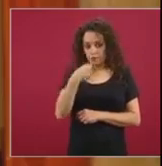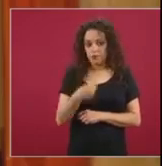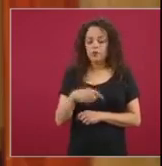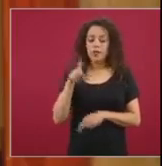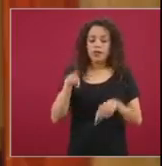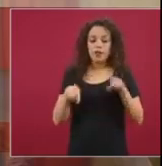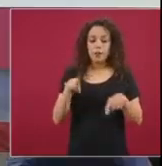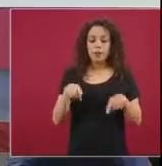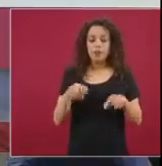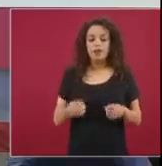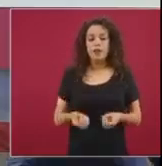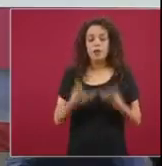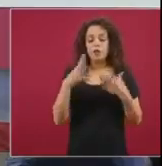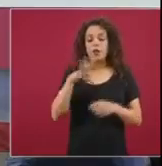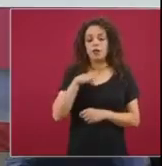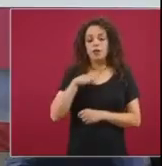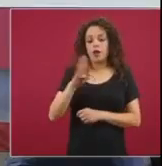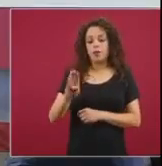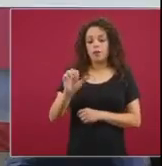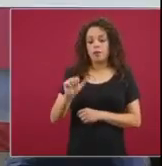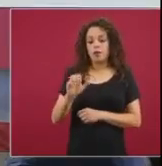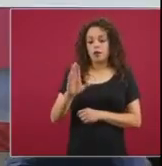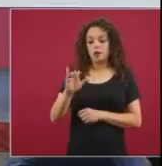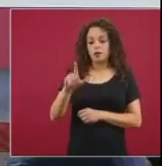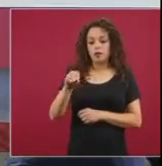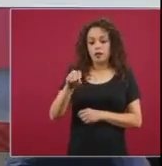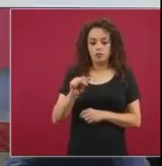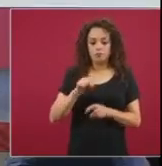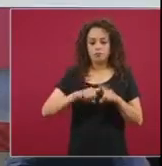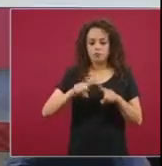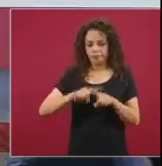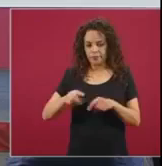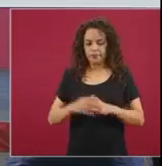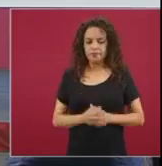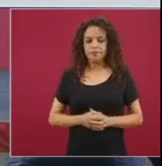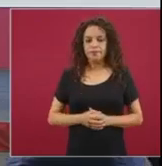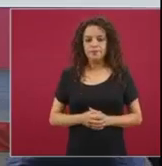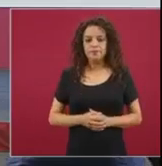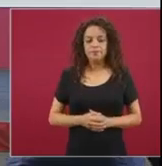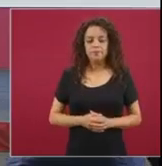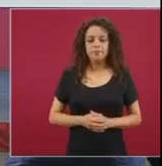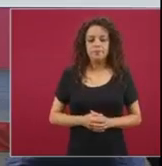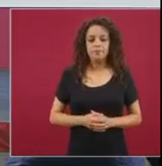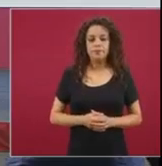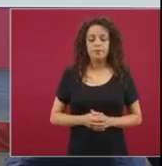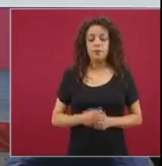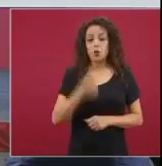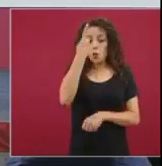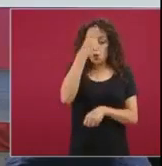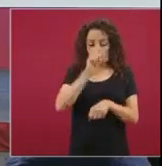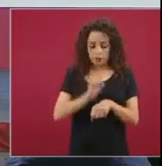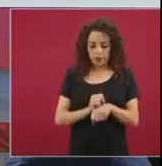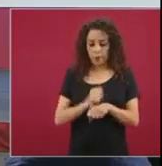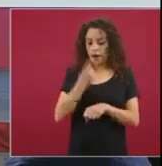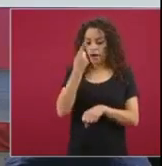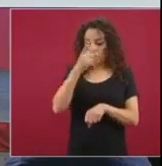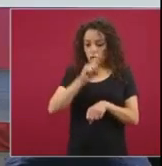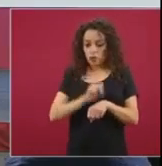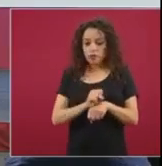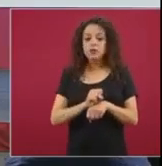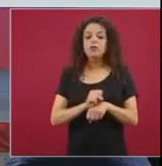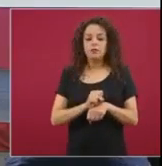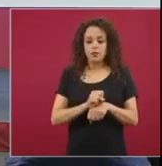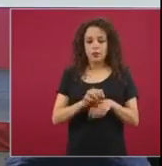cantidades de bacilos que tenga, multibacilares, paucibacilares. Y una toma semanal es la que nosotros verificamos.